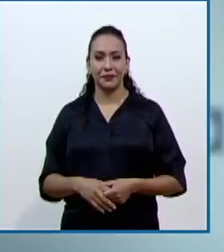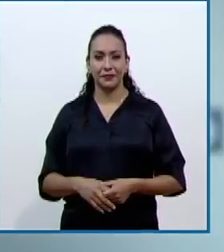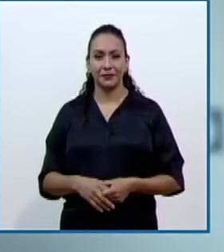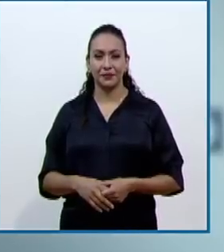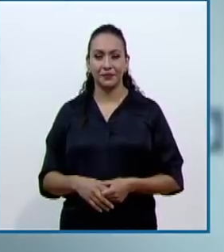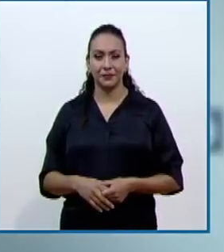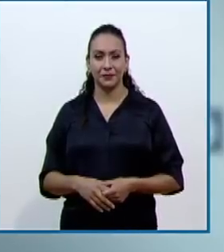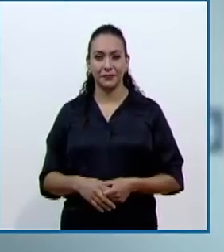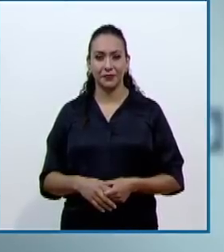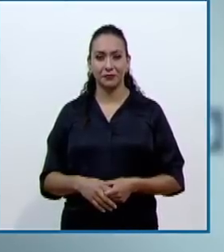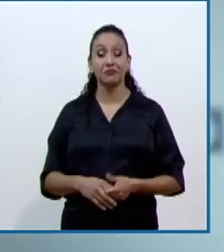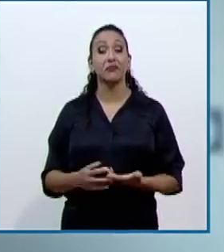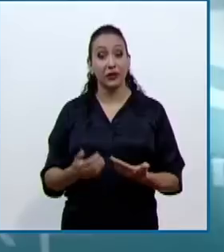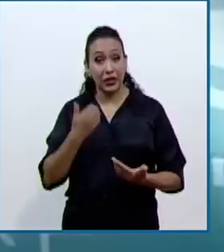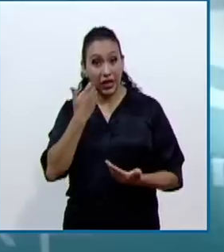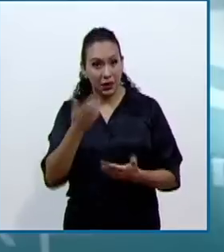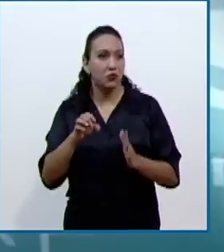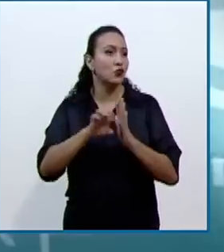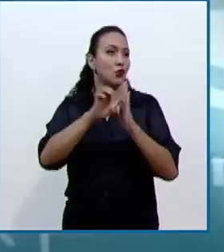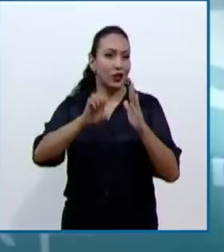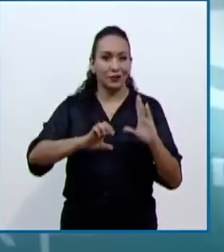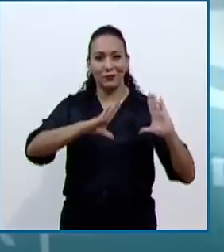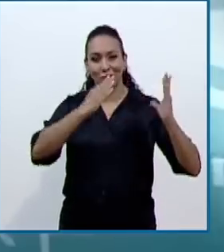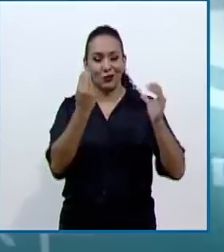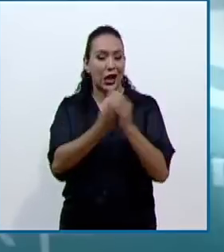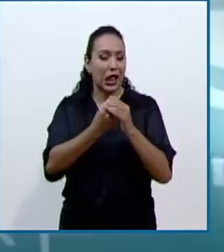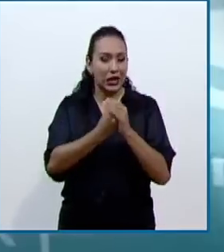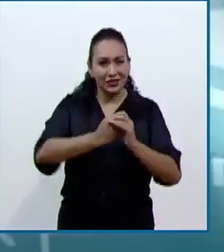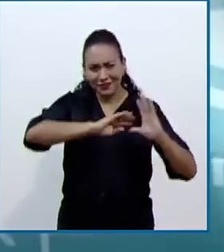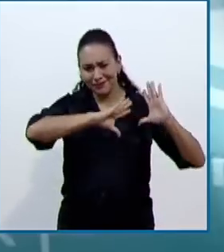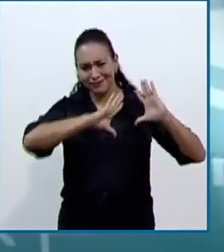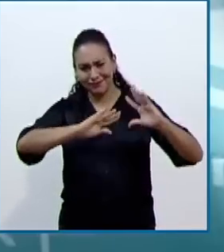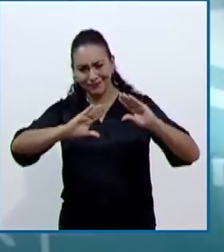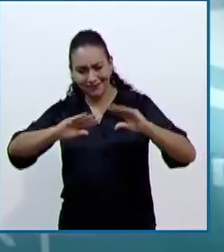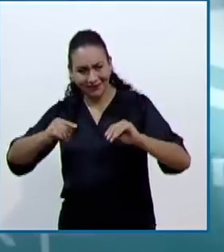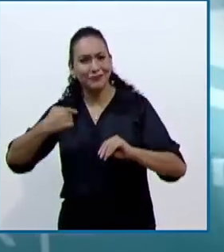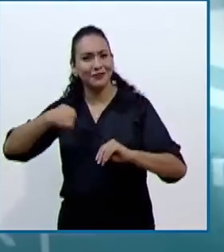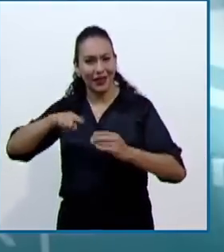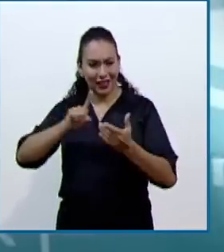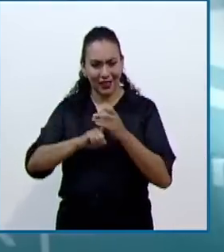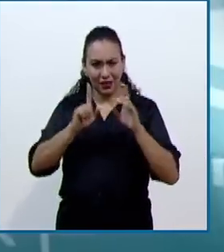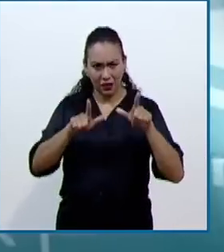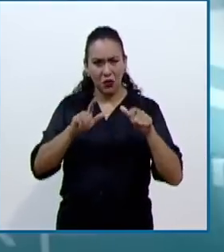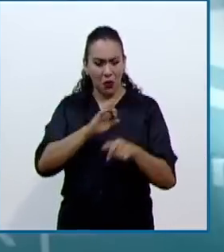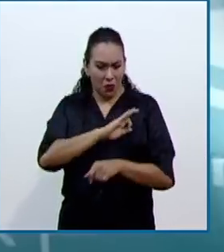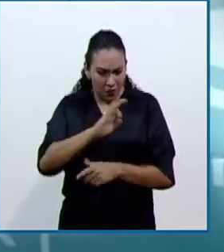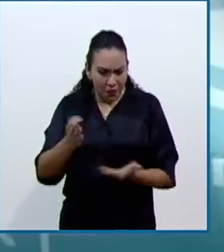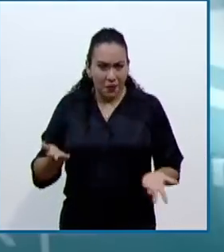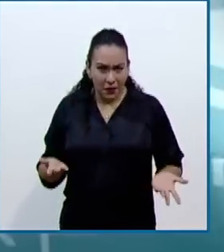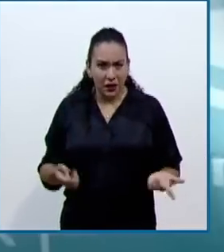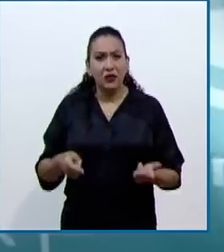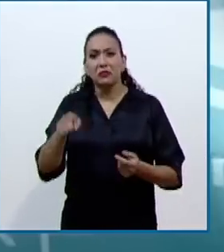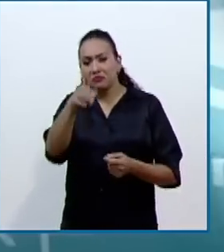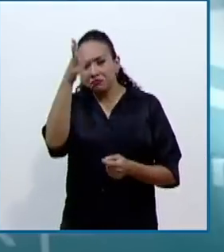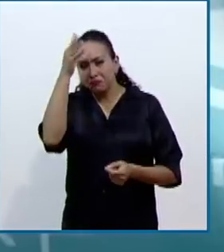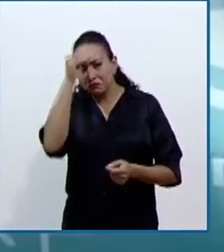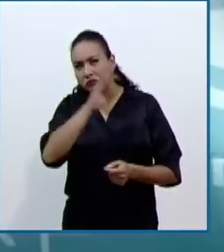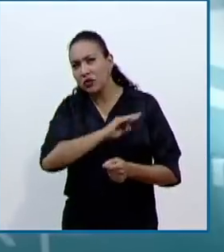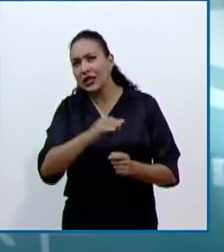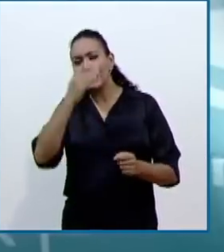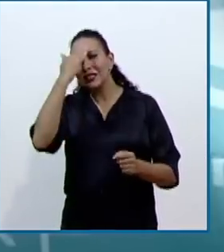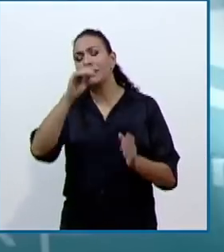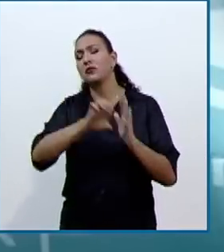Acudir justamente a impartir clases, los que estén interesados, donde podemos no solamente abrevar con los conocimientos o bien